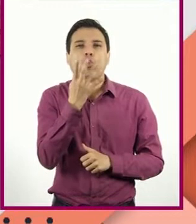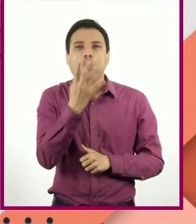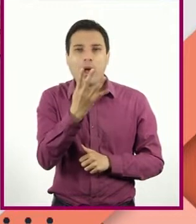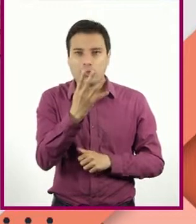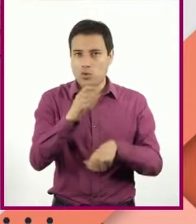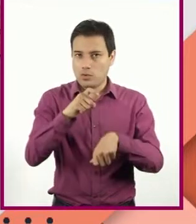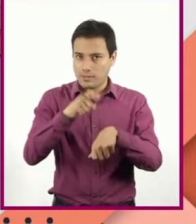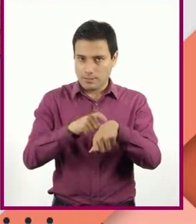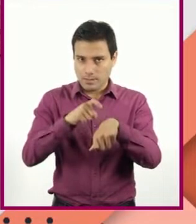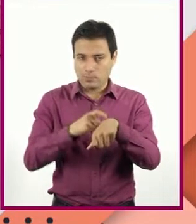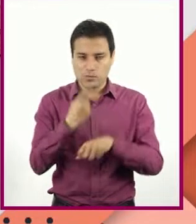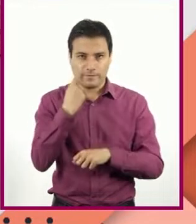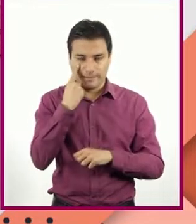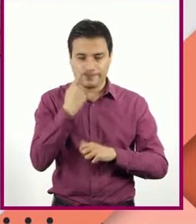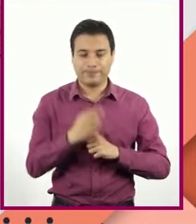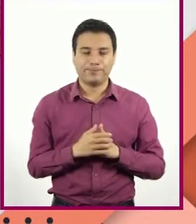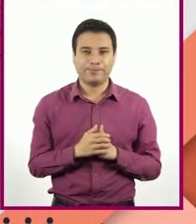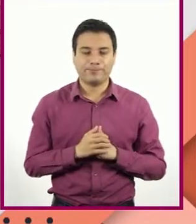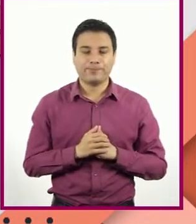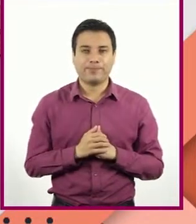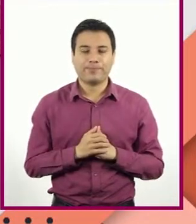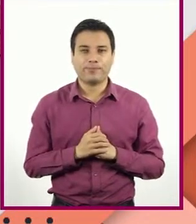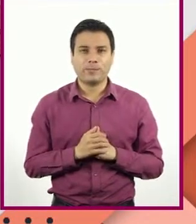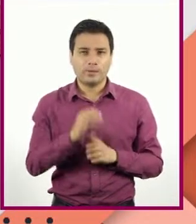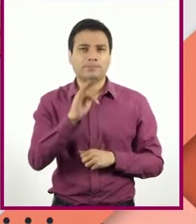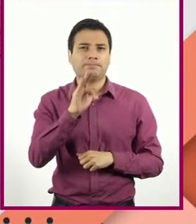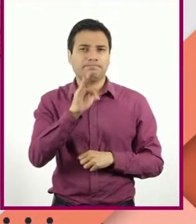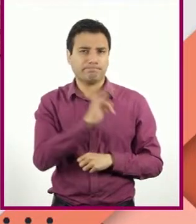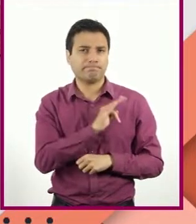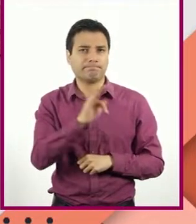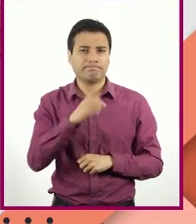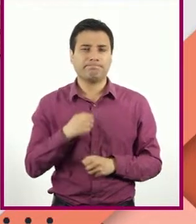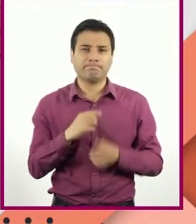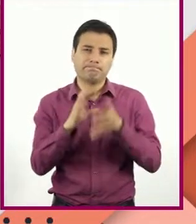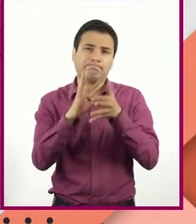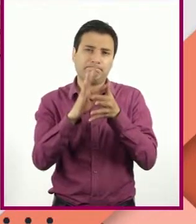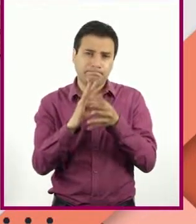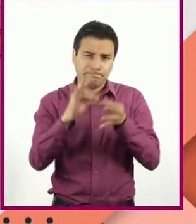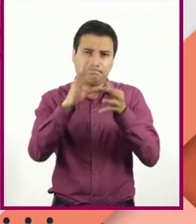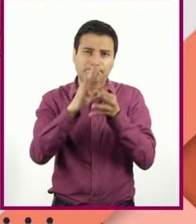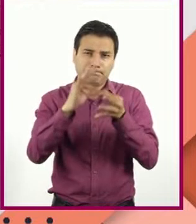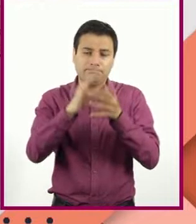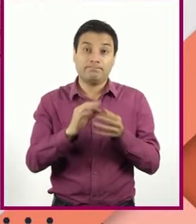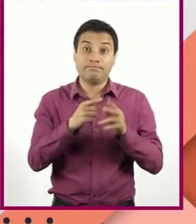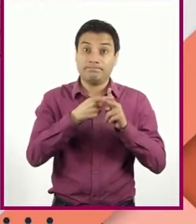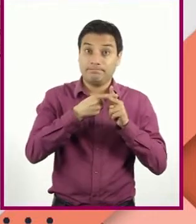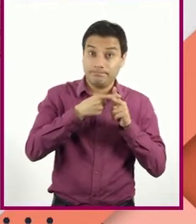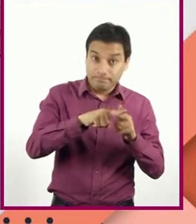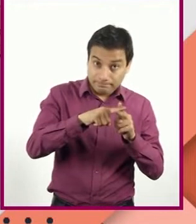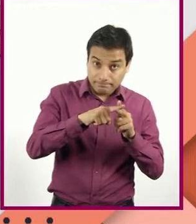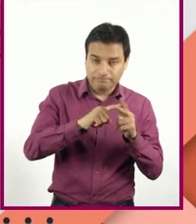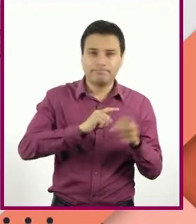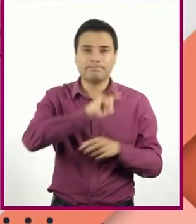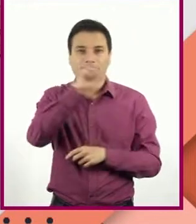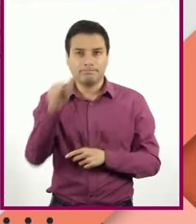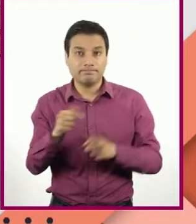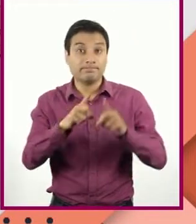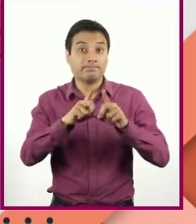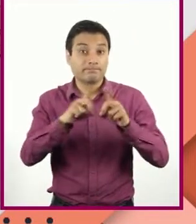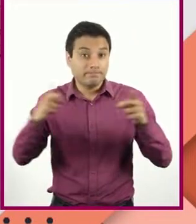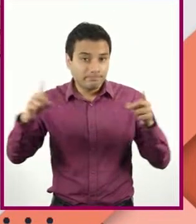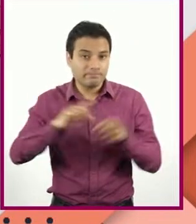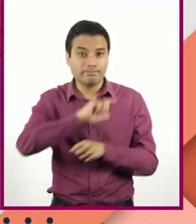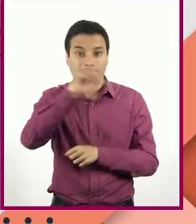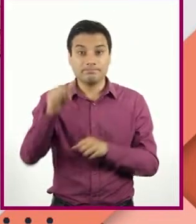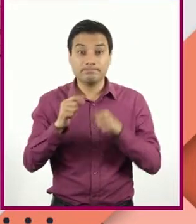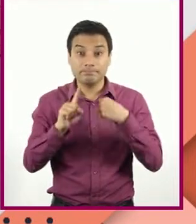distintos. Con ellos, podríamos identificar de manera clara un inicio, un desarrollo, un clímax